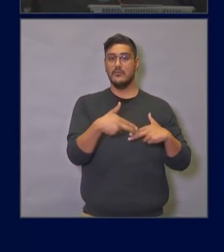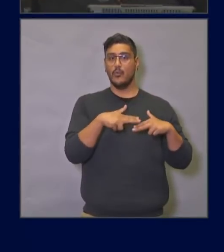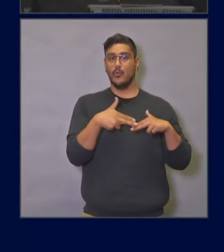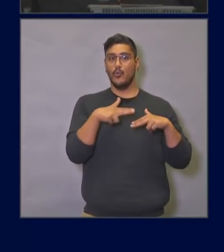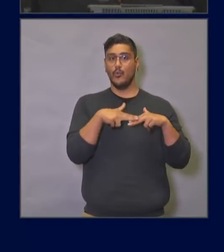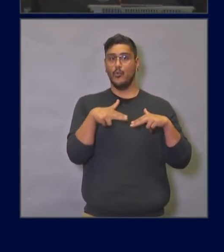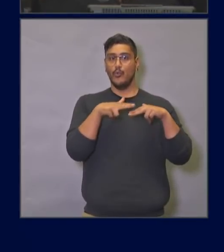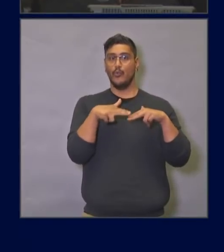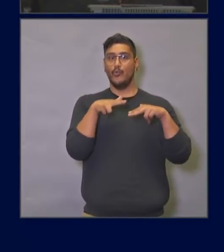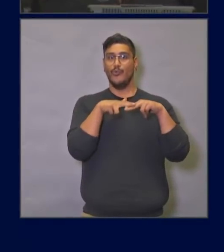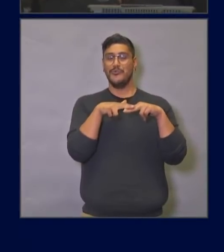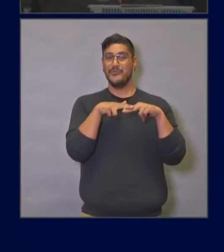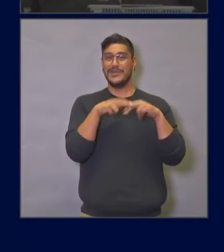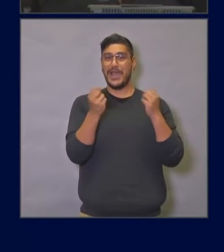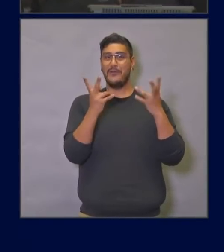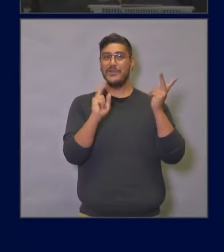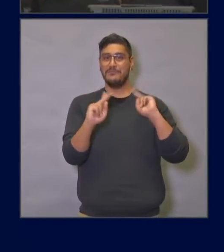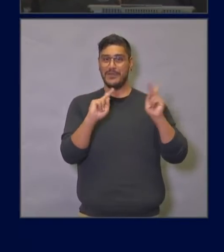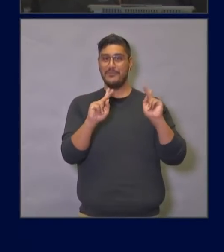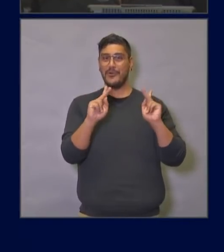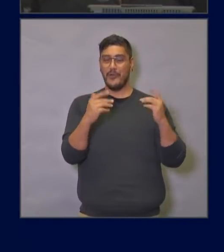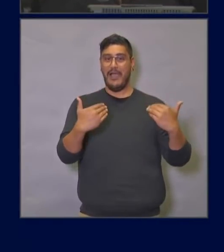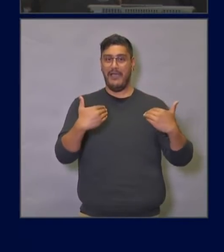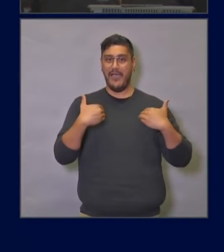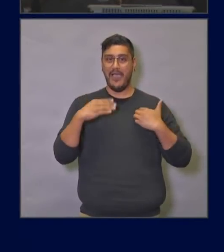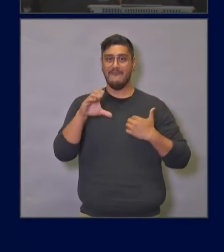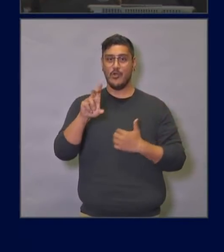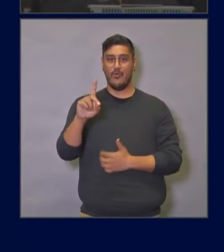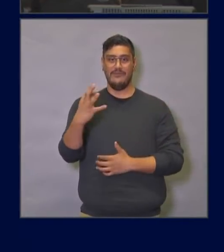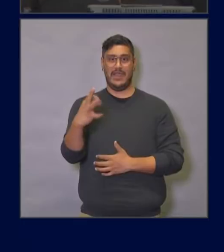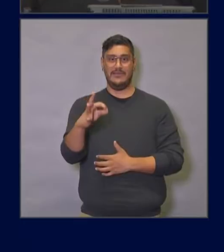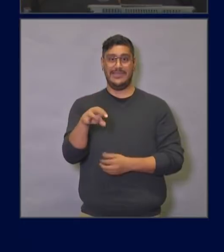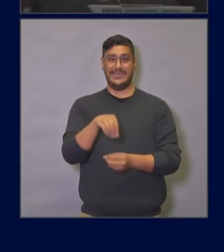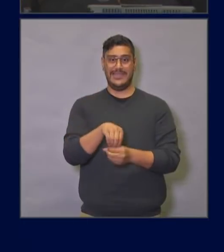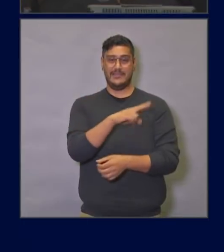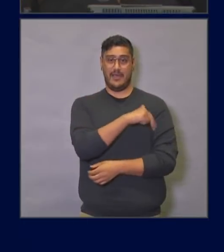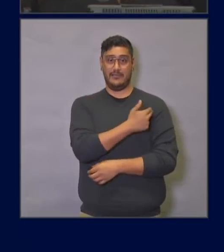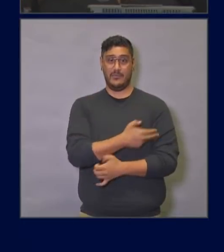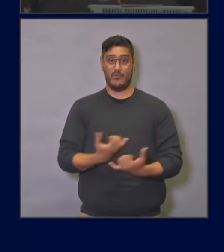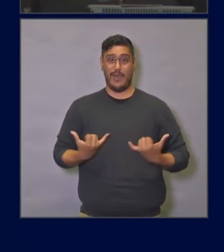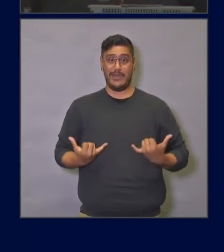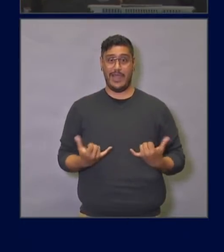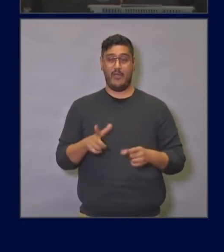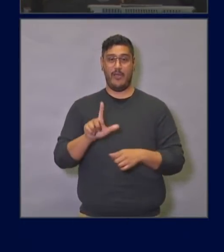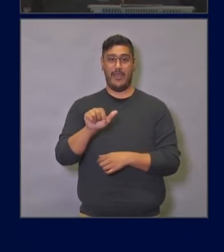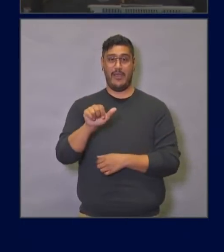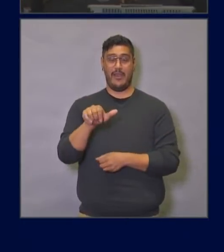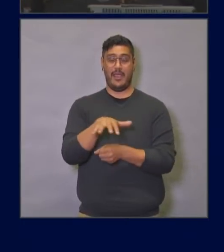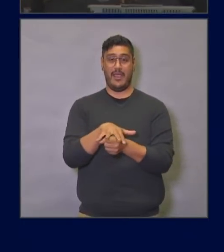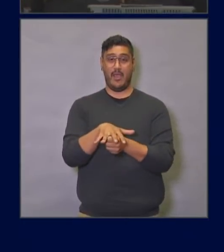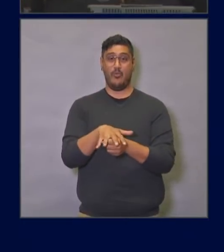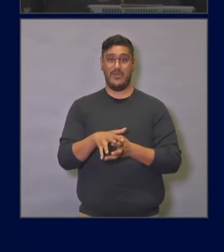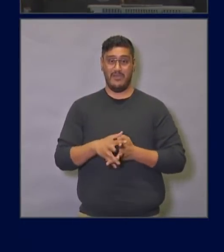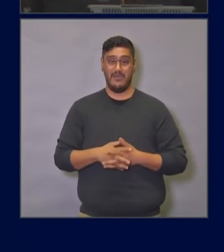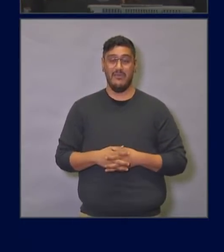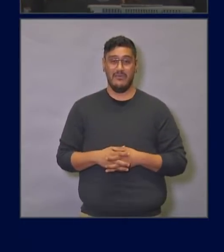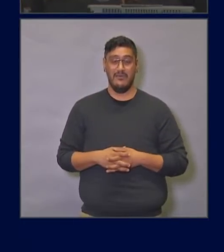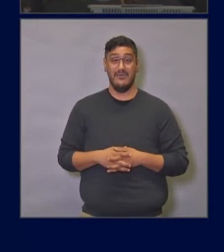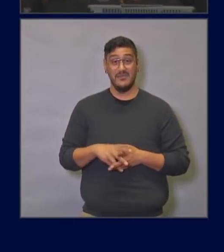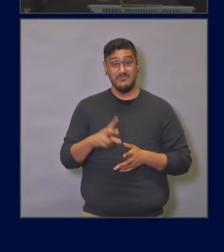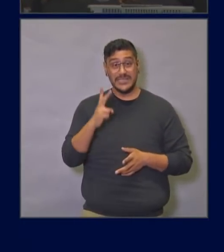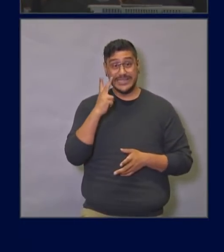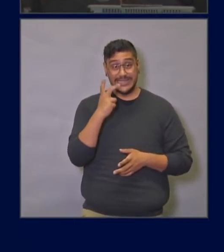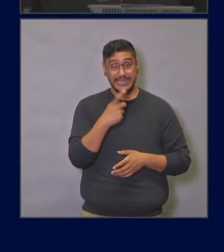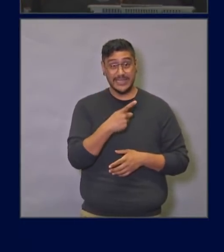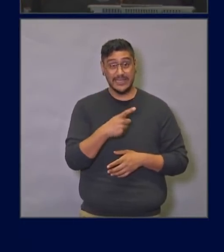constante en el número de pacientes con COVID-19 que están hospitalizados en el condado de Los Ángeles. Como puede ver,